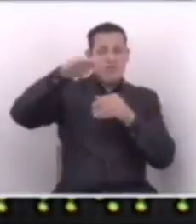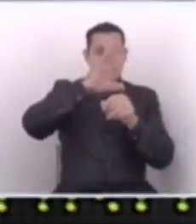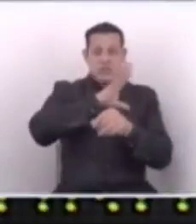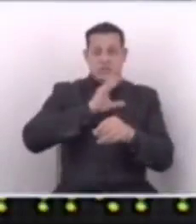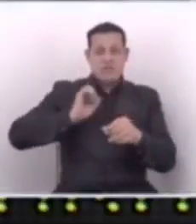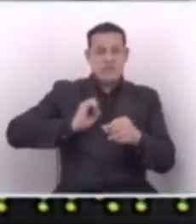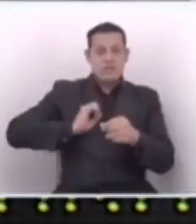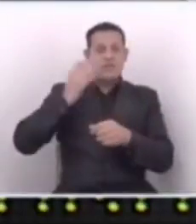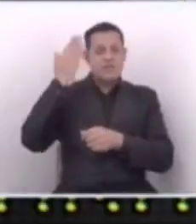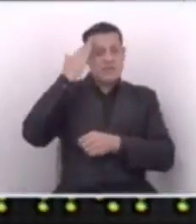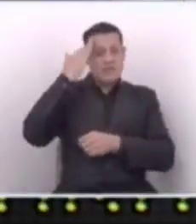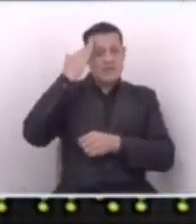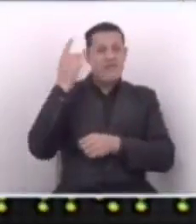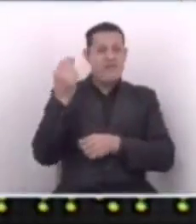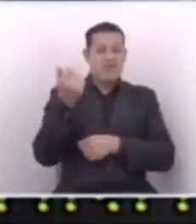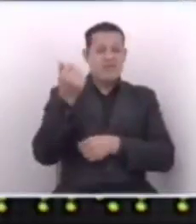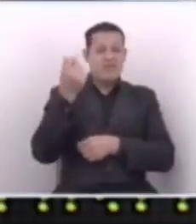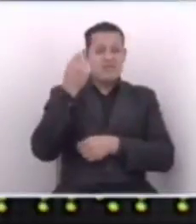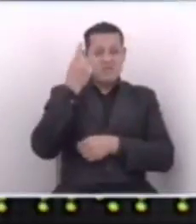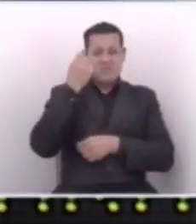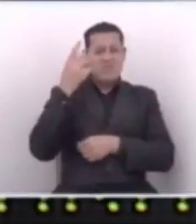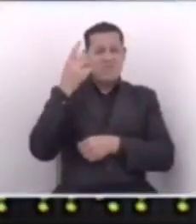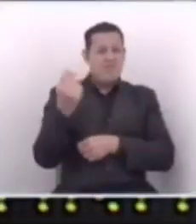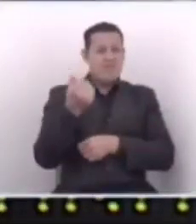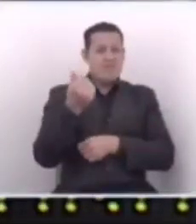Pues los salvadoreños me van a entender bien fácil.